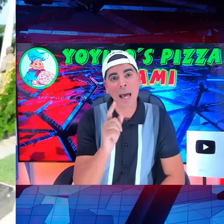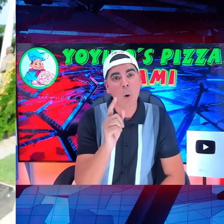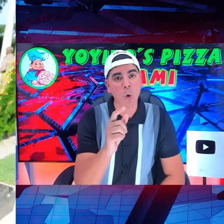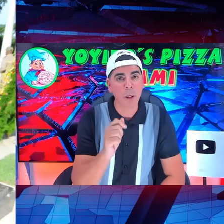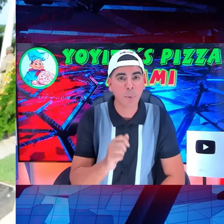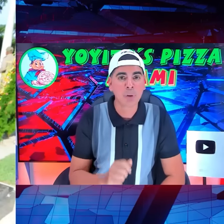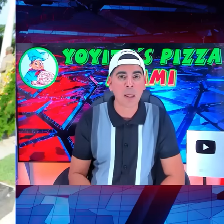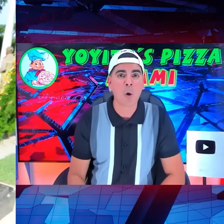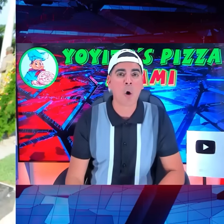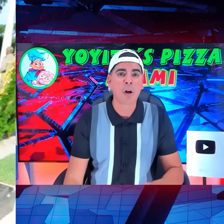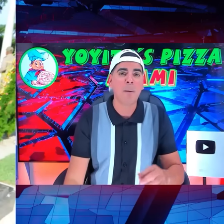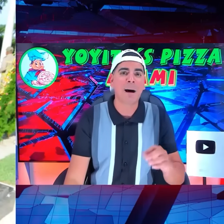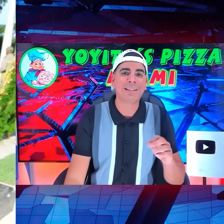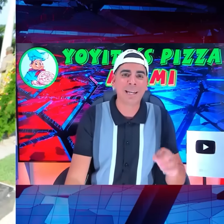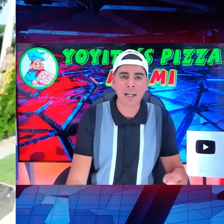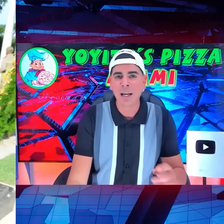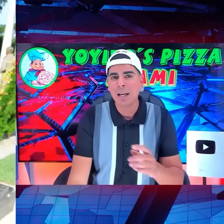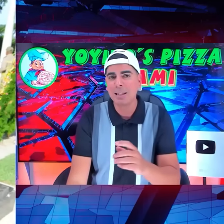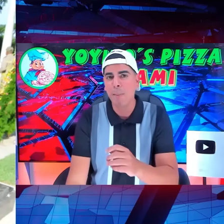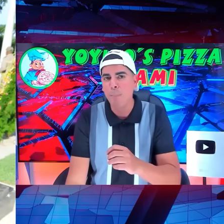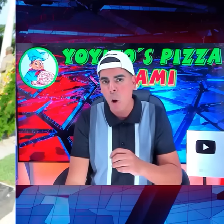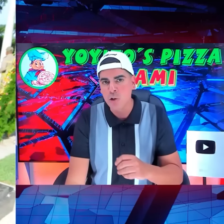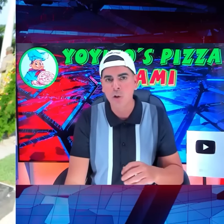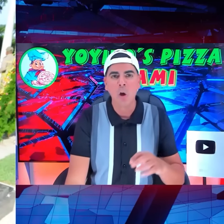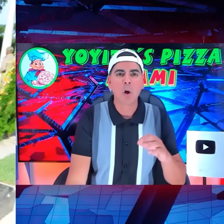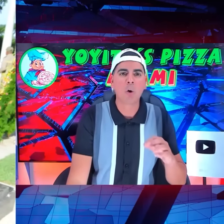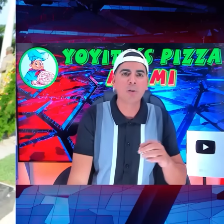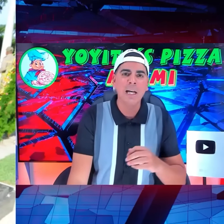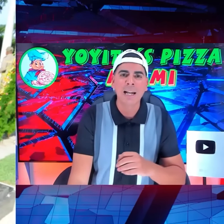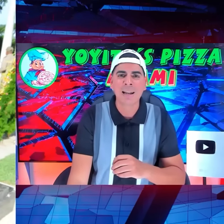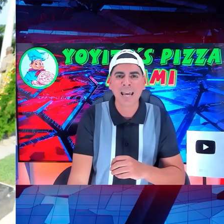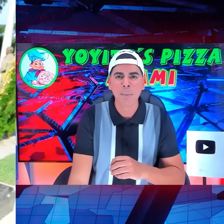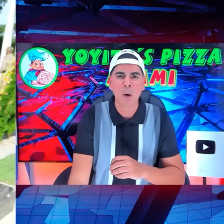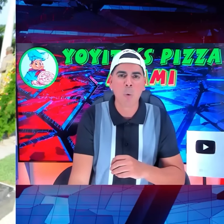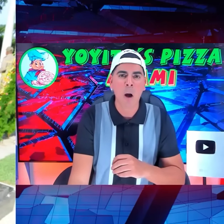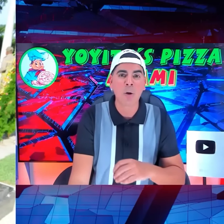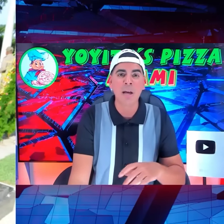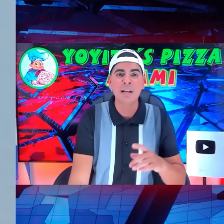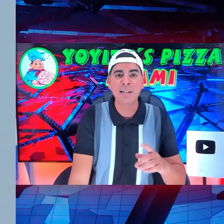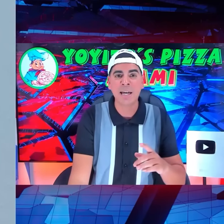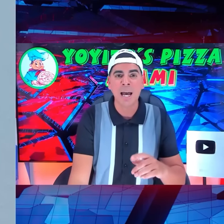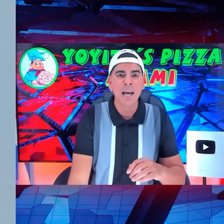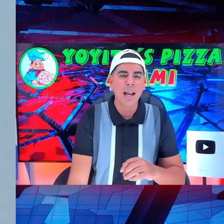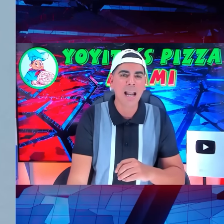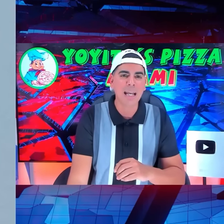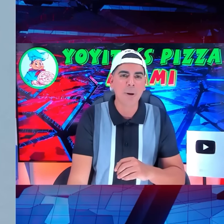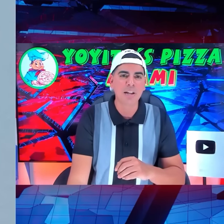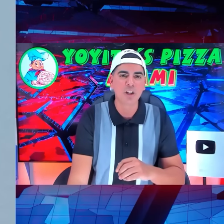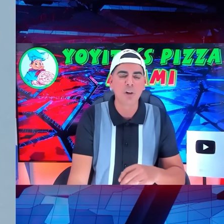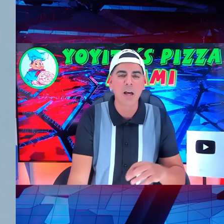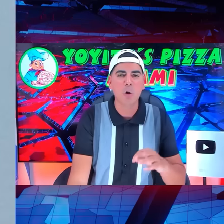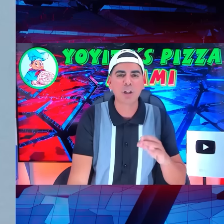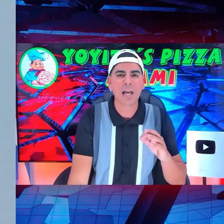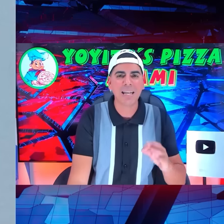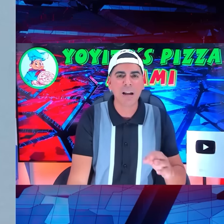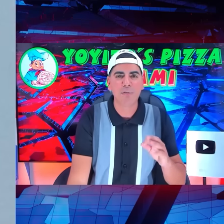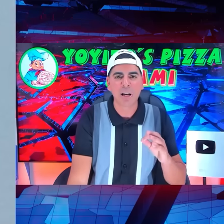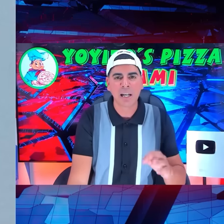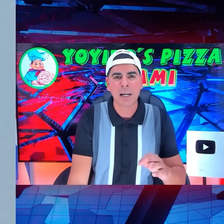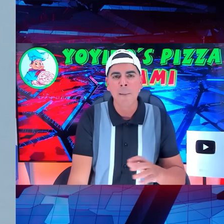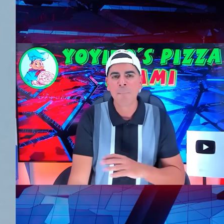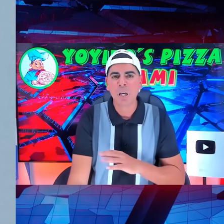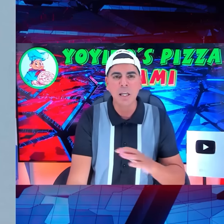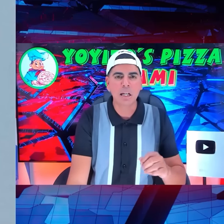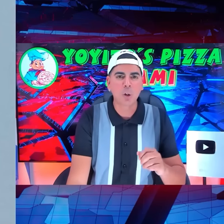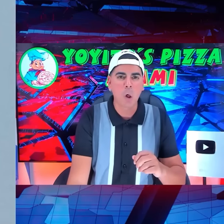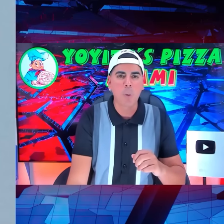El eurodiputado Jorge Martín de Vox condena al régimen cubano y exige la liberación de José Daniel